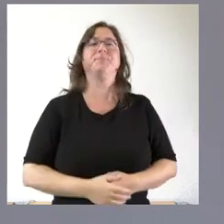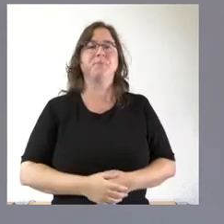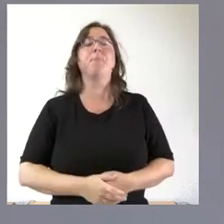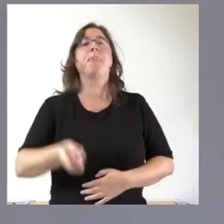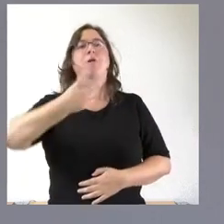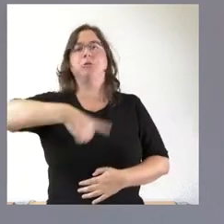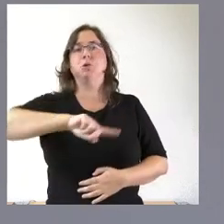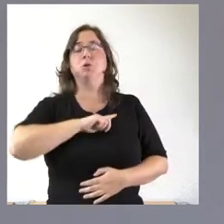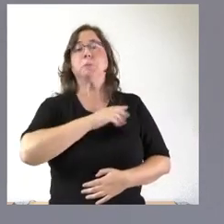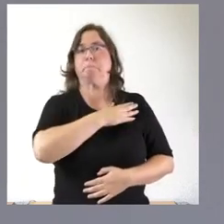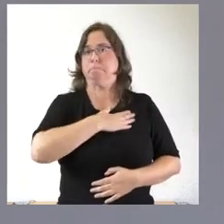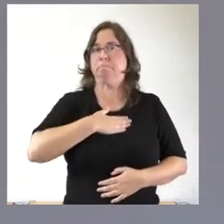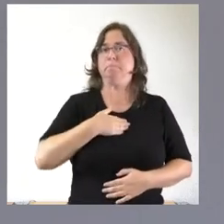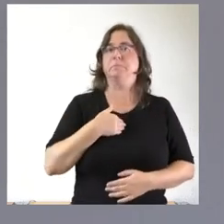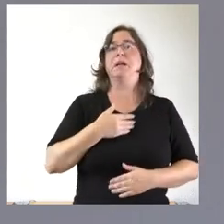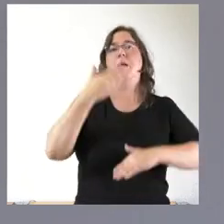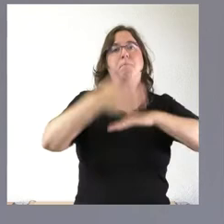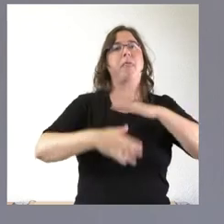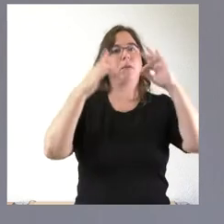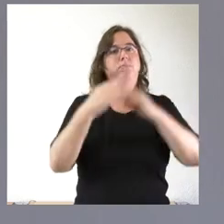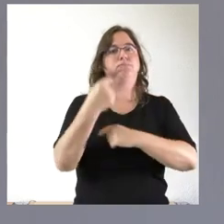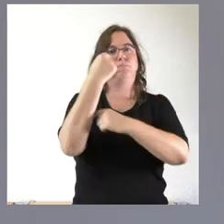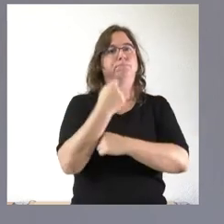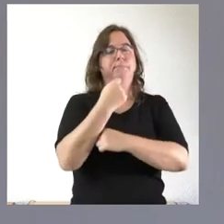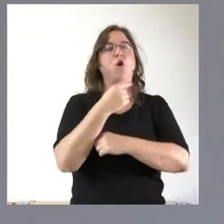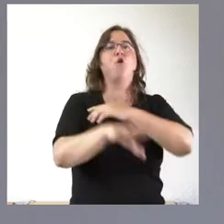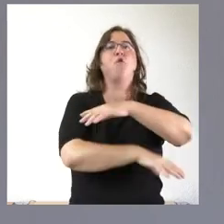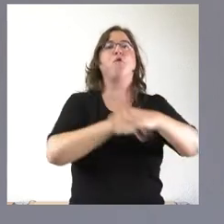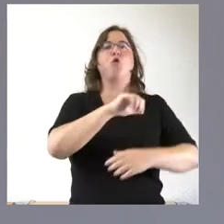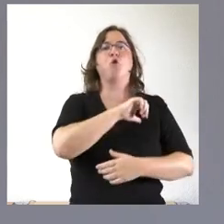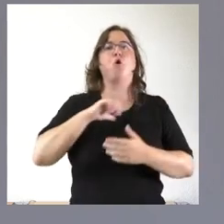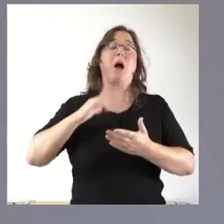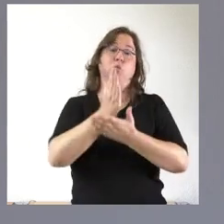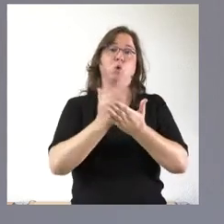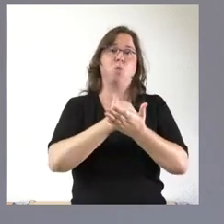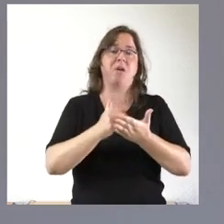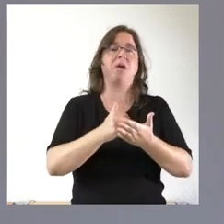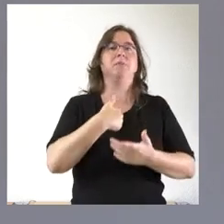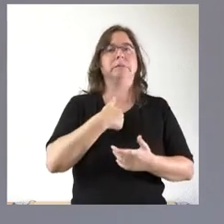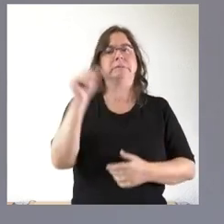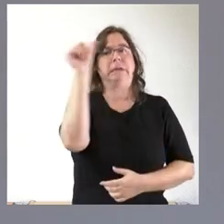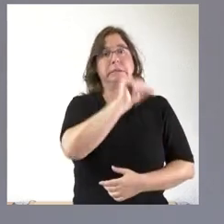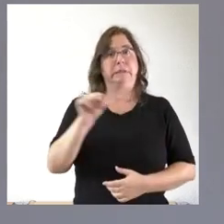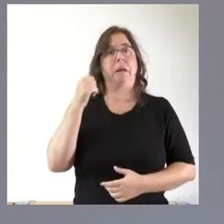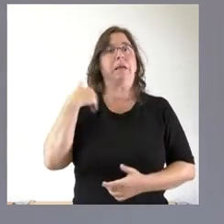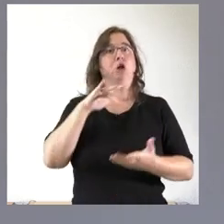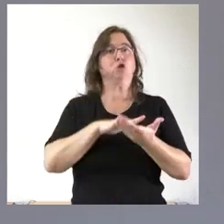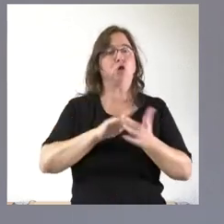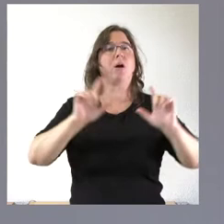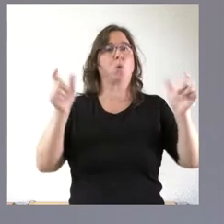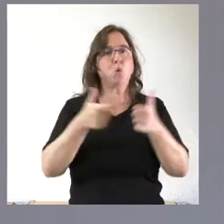seguimos barajando, efectivamente, con el plazo que establece el Estatuto de Autonomía. Esta misma semana hemos tenido varias reuniones ya con algunas